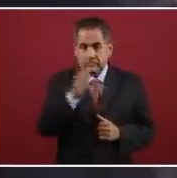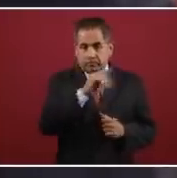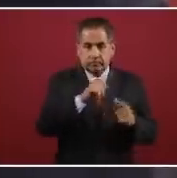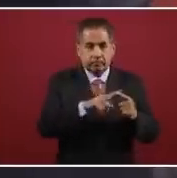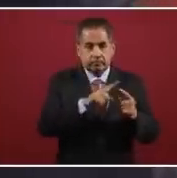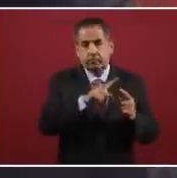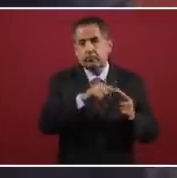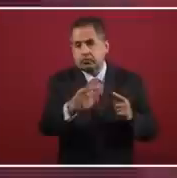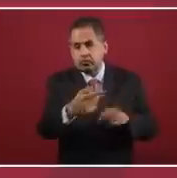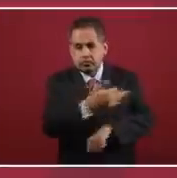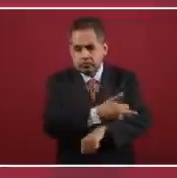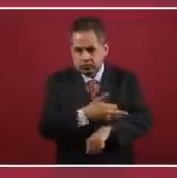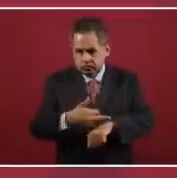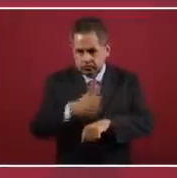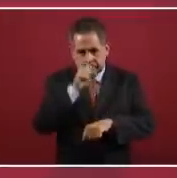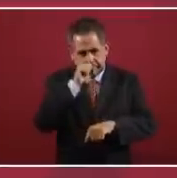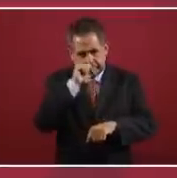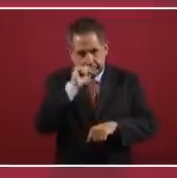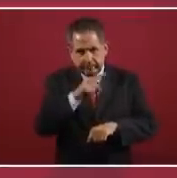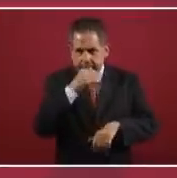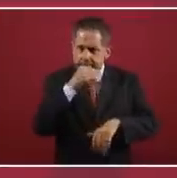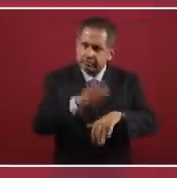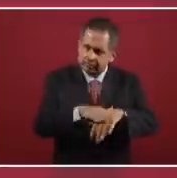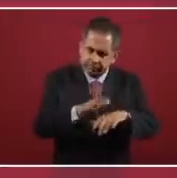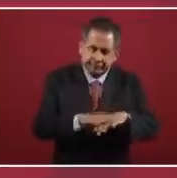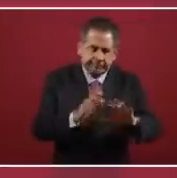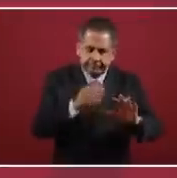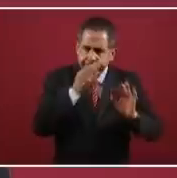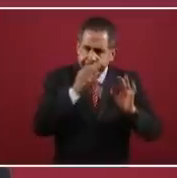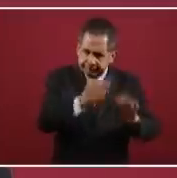para sus familiares también, se los mando a decir,